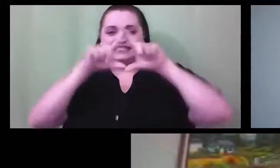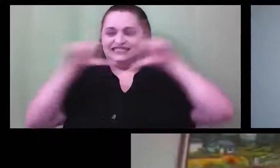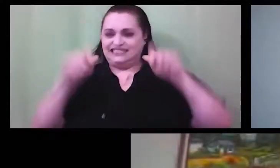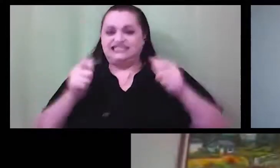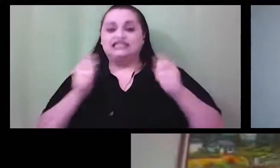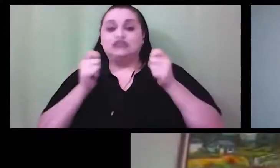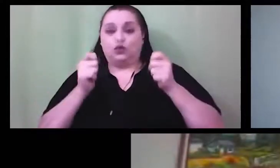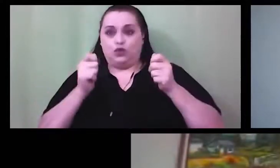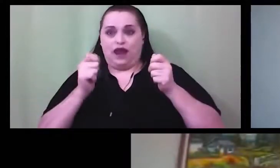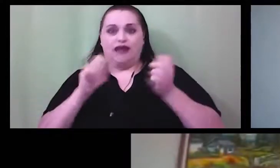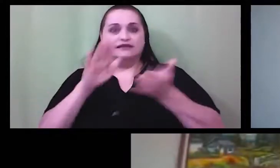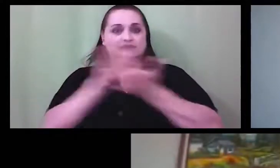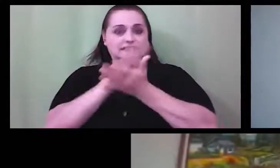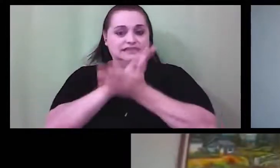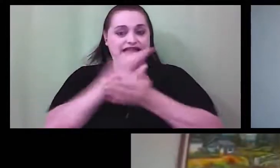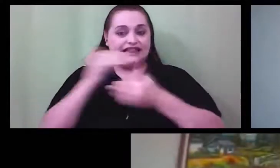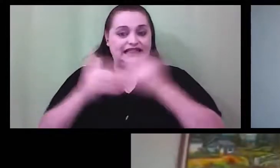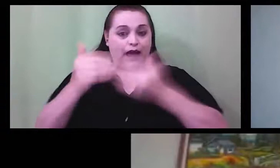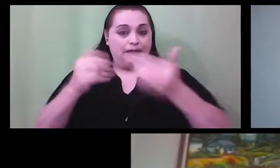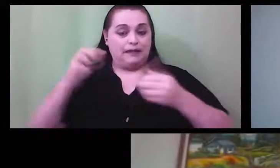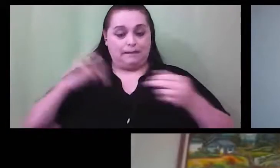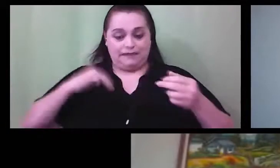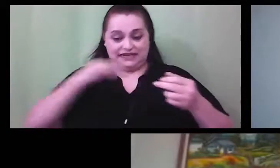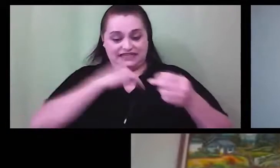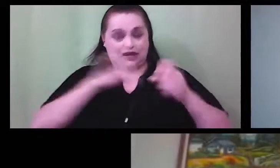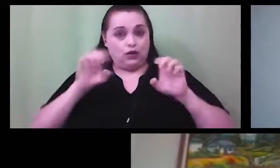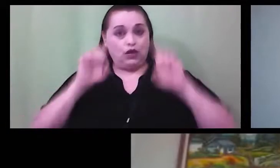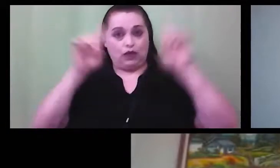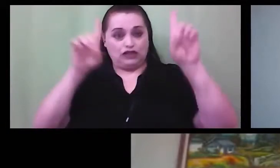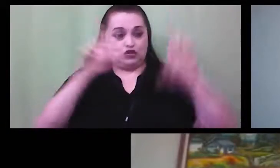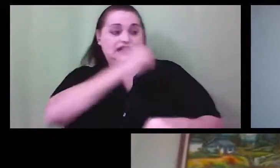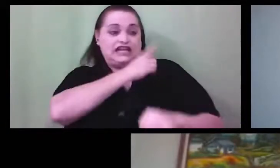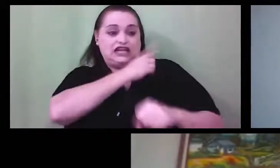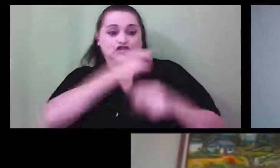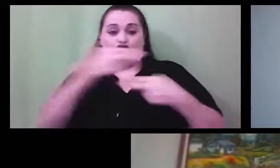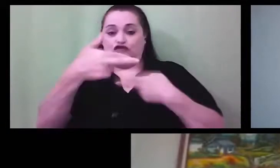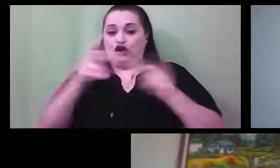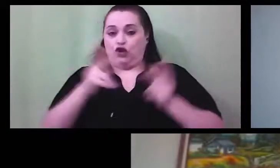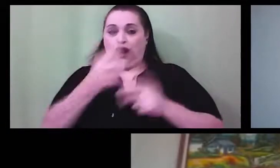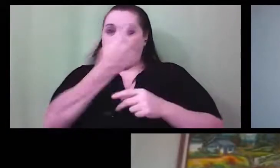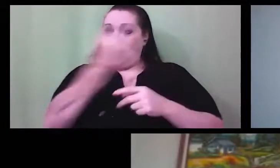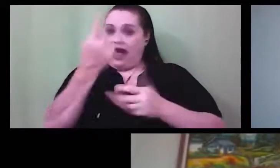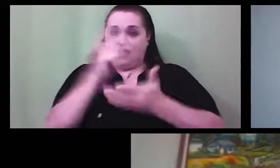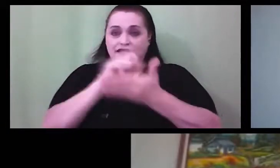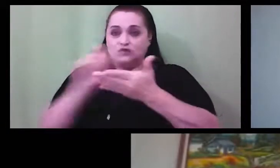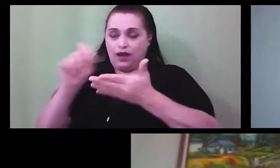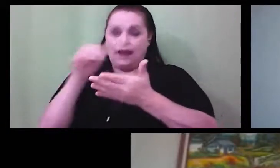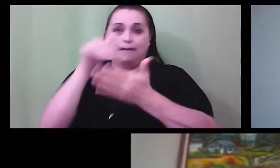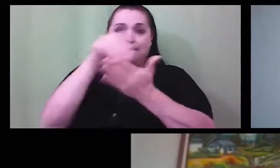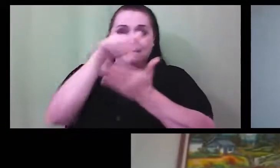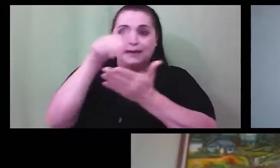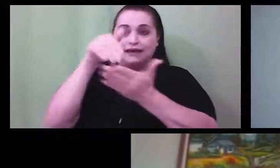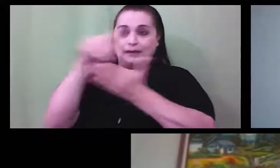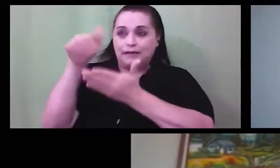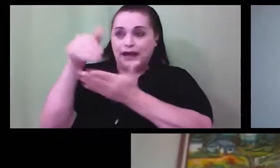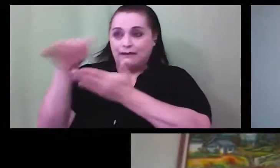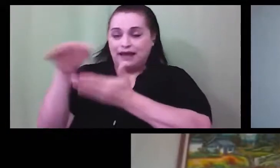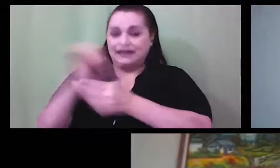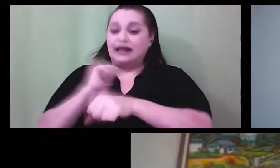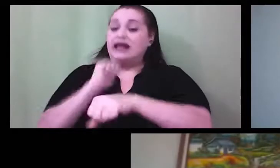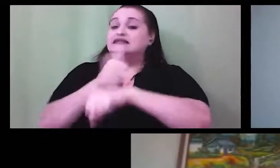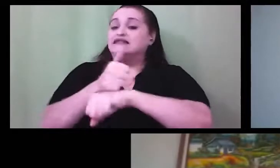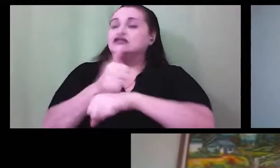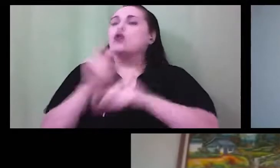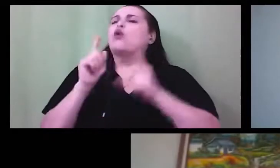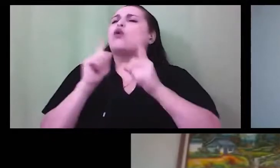han tramitado desde el Ministerio de Educación a las direcciones regionales de cada escuela, en donde se establece